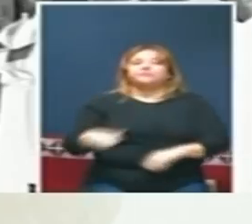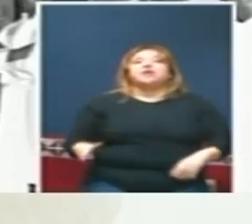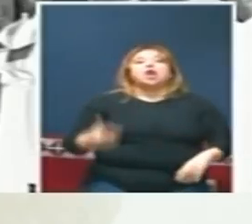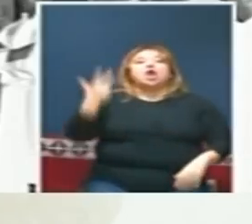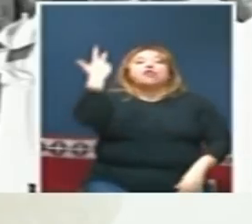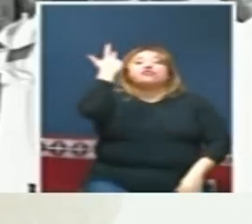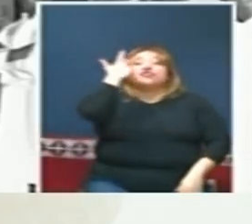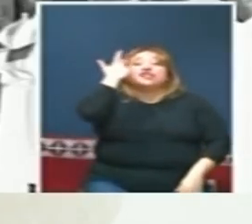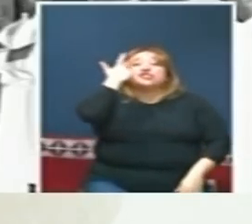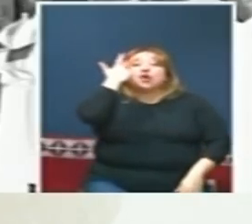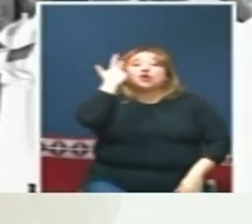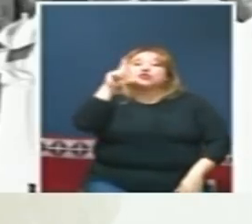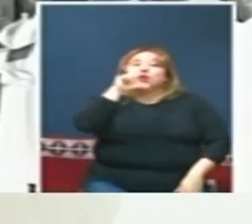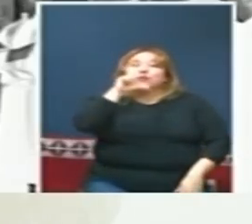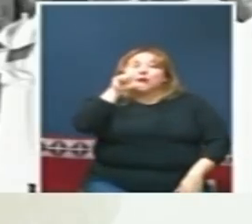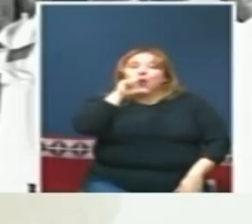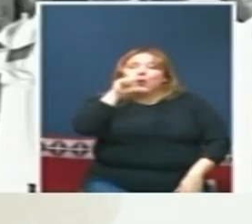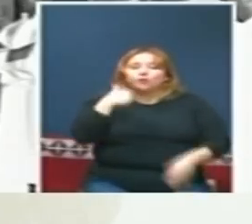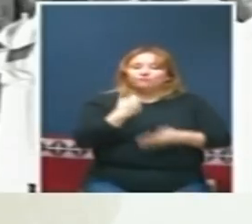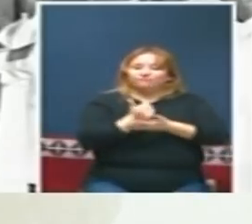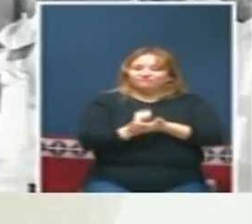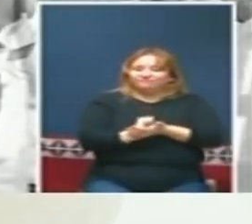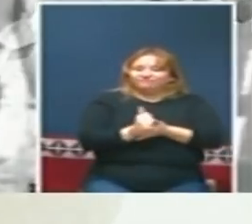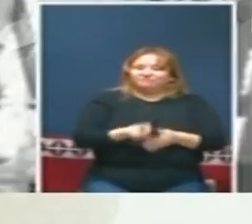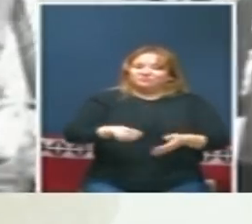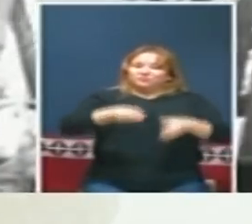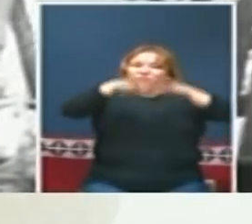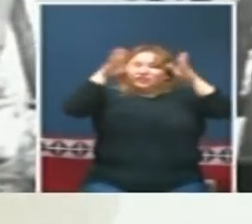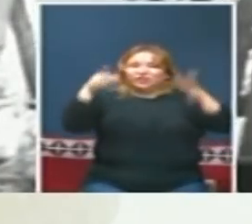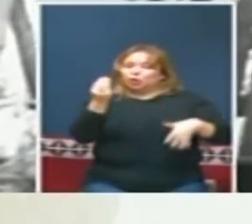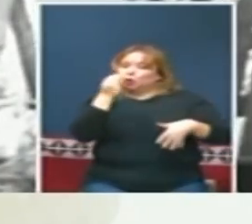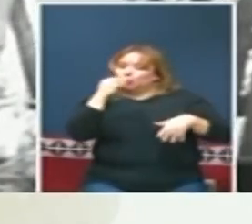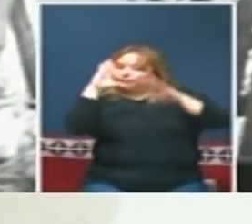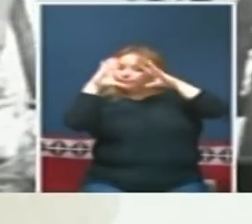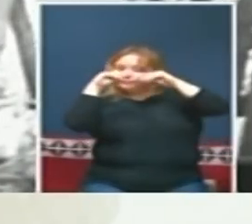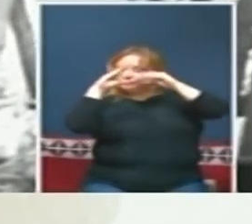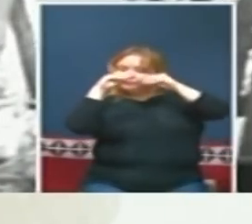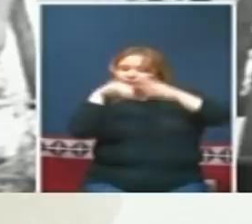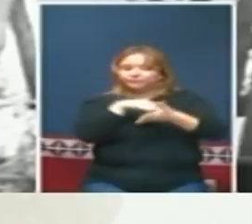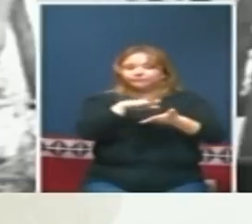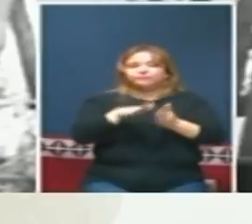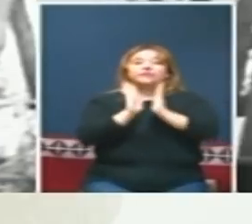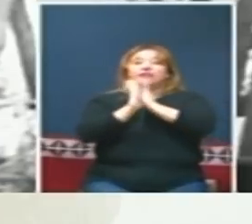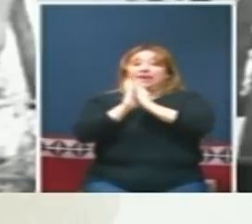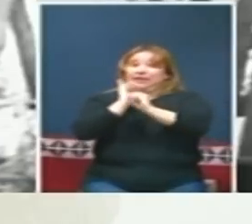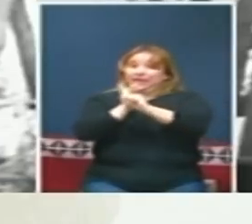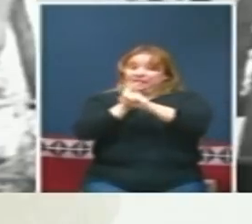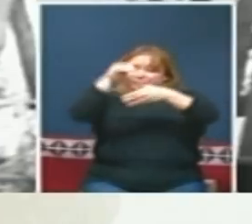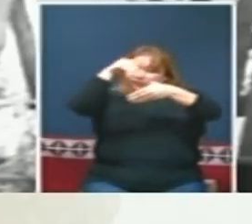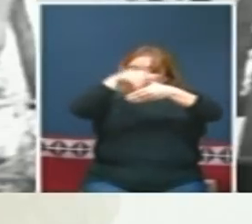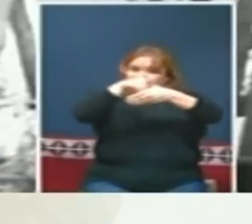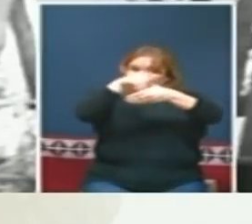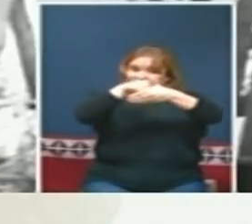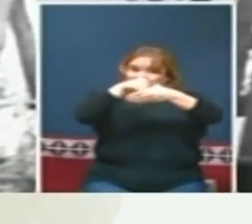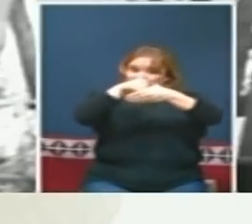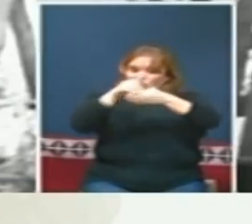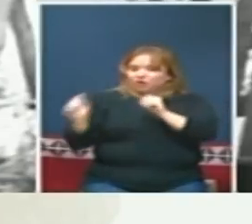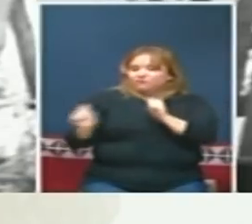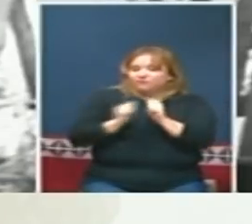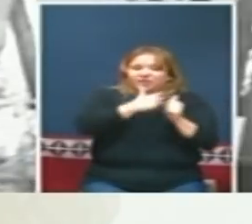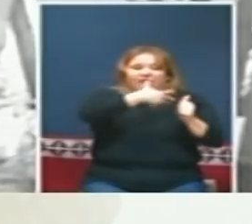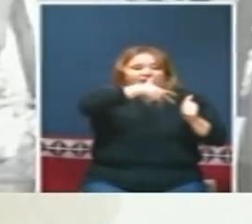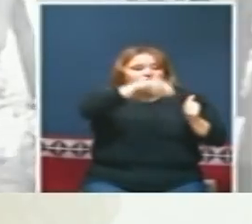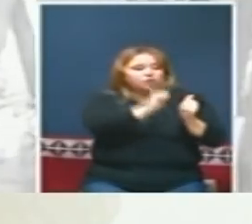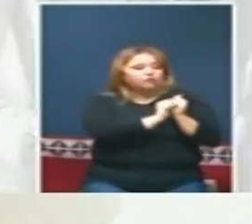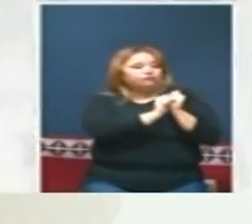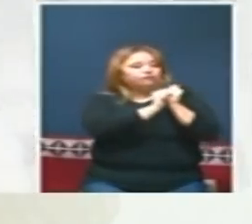de julio, mientras estaba cenando en la casa de las religiosas del Instituto Hermanas de San José, fue llevado junto